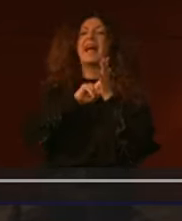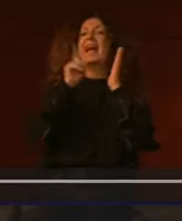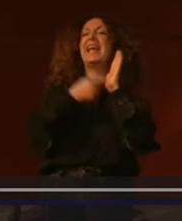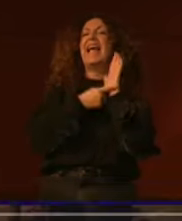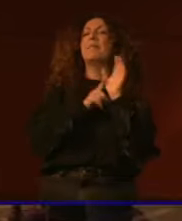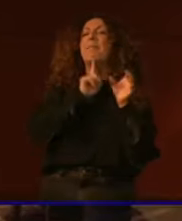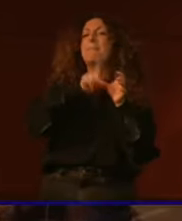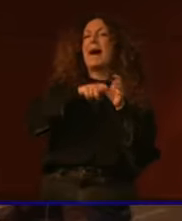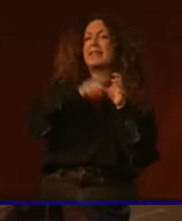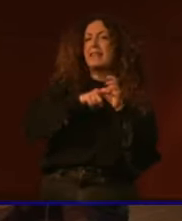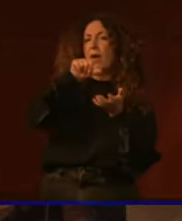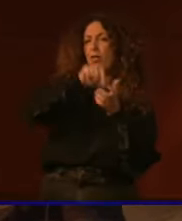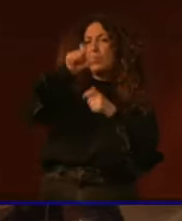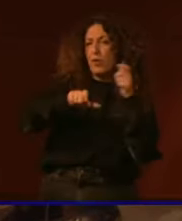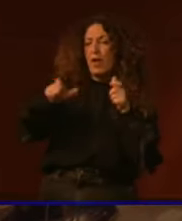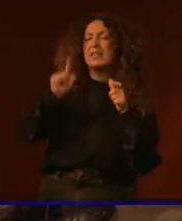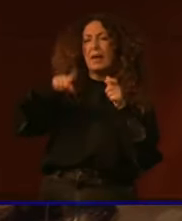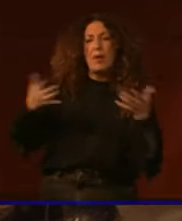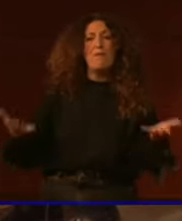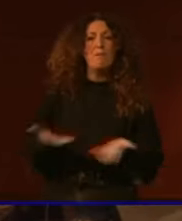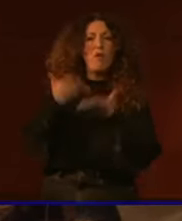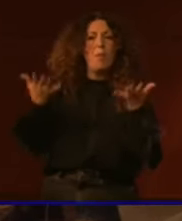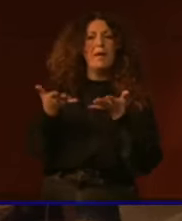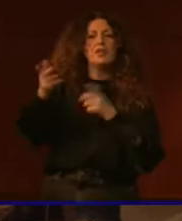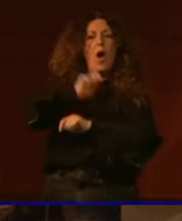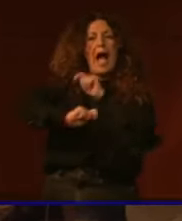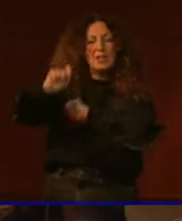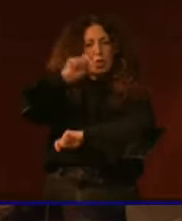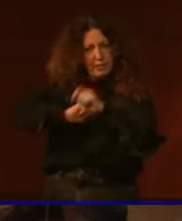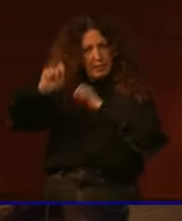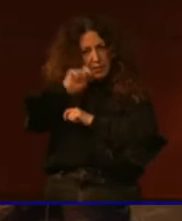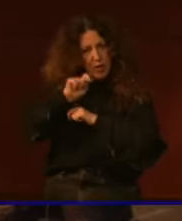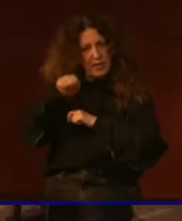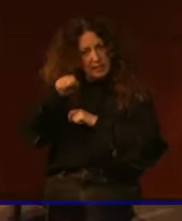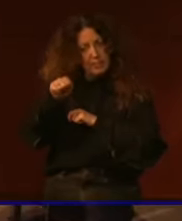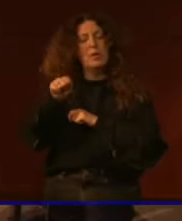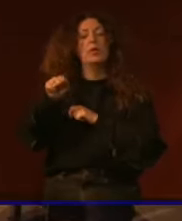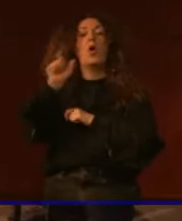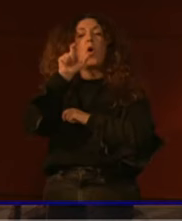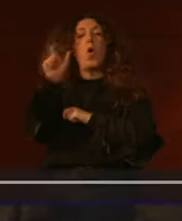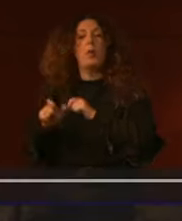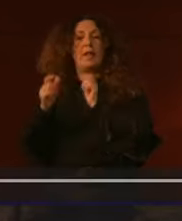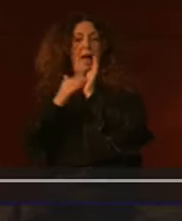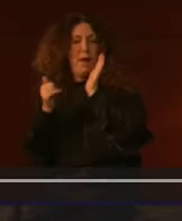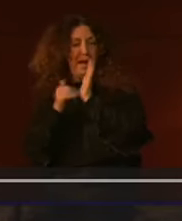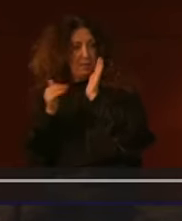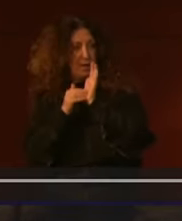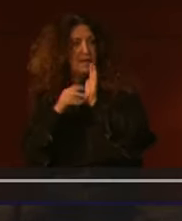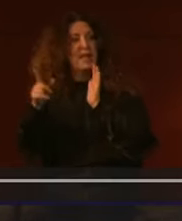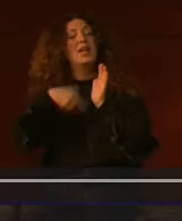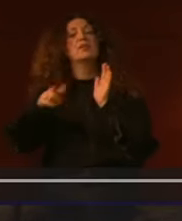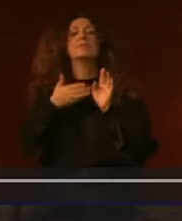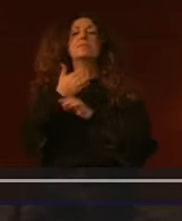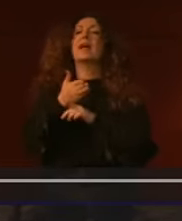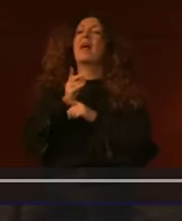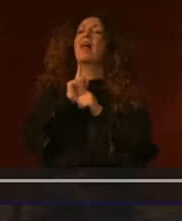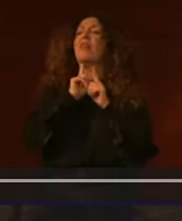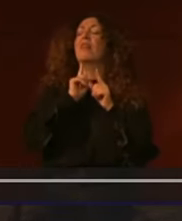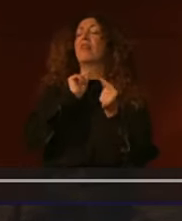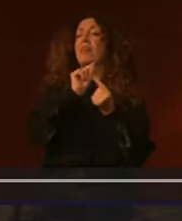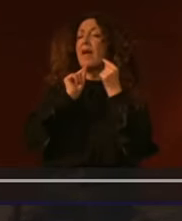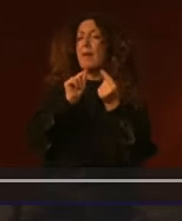ciudadana y fomento del asociacionismo en la Comunidad Valenciana, que hemos pedido la intervención en la comparecencia para el debate y que